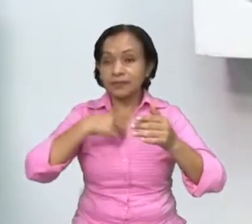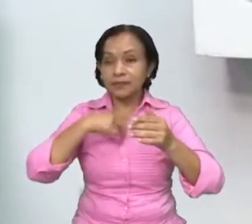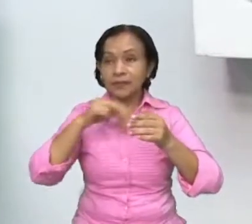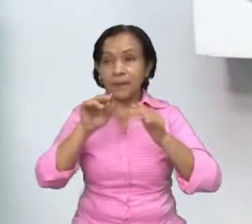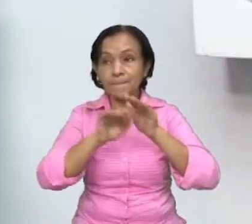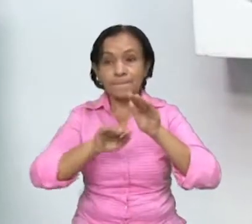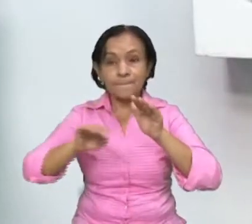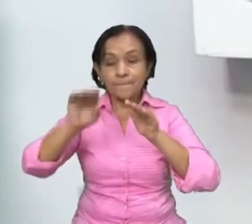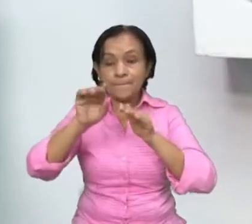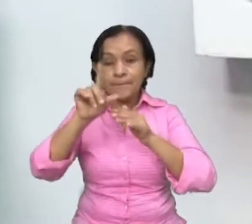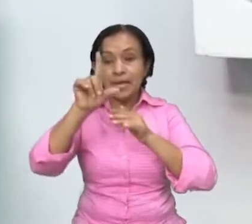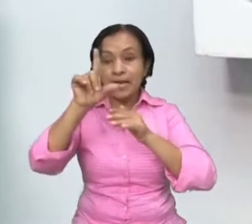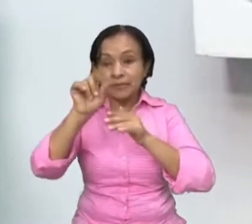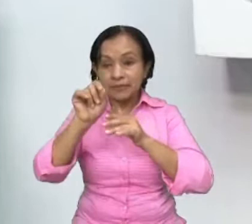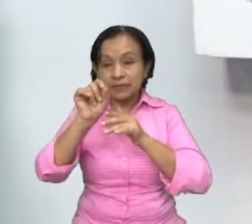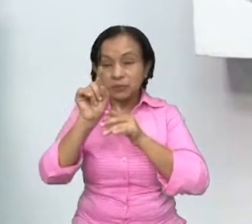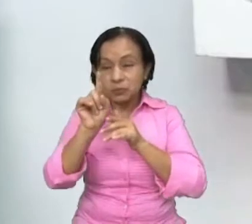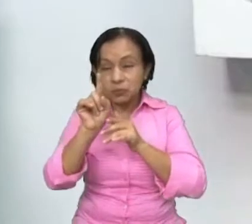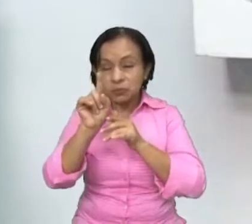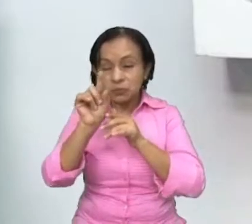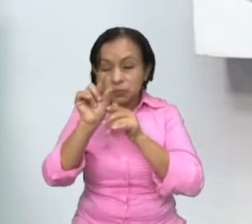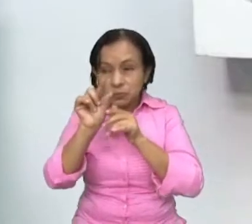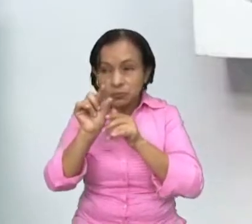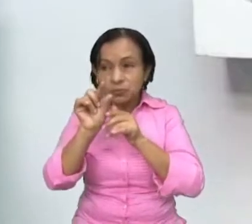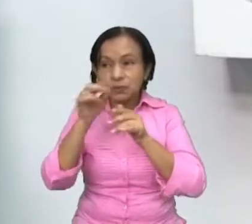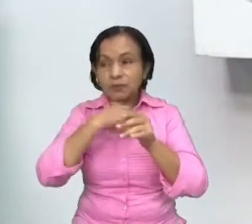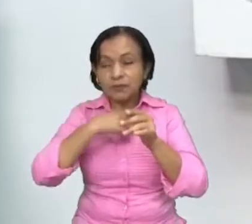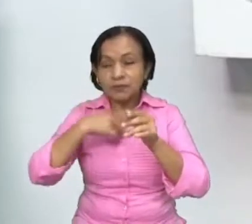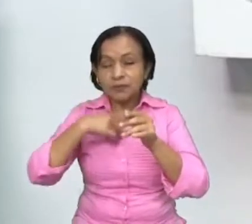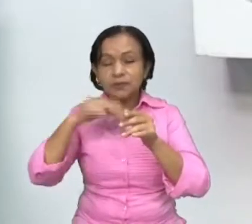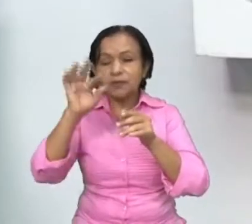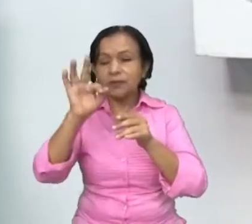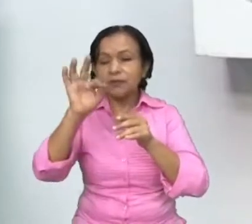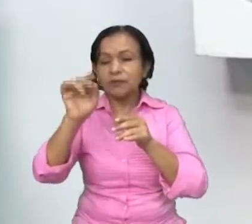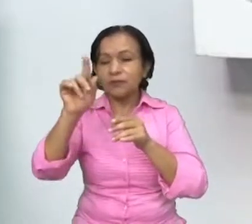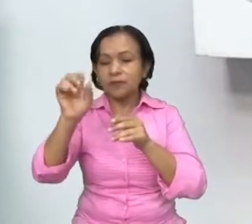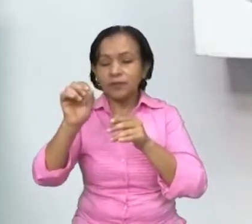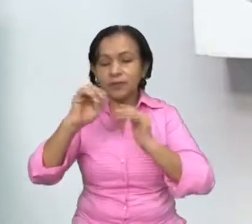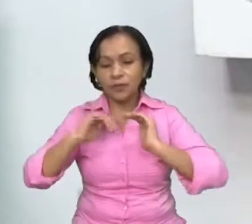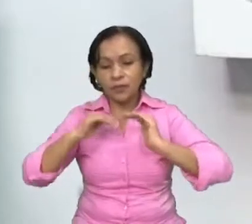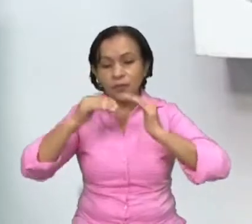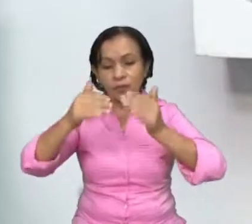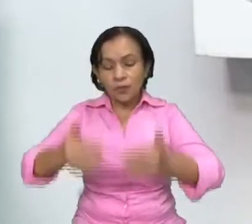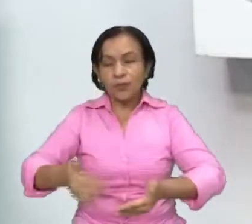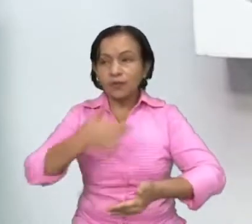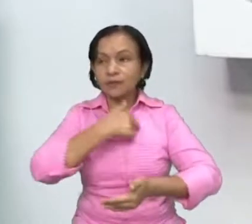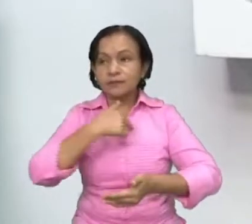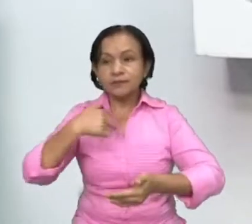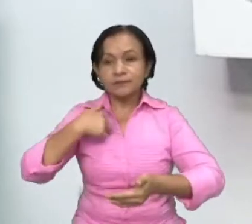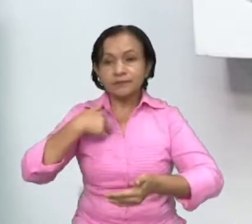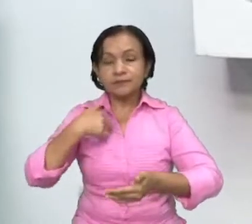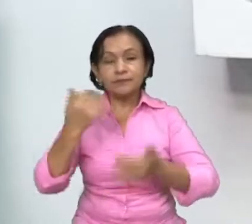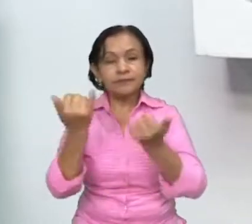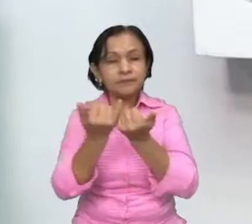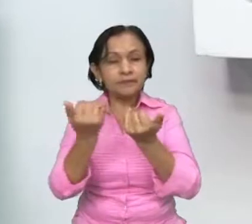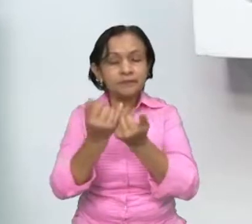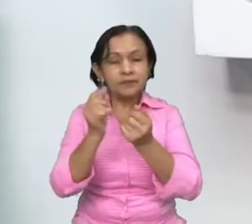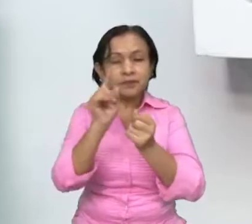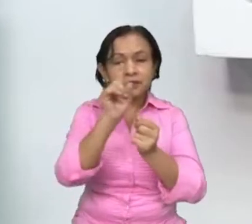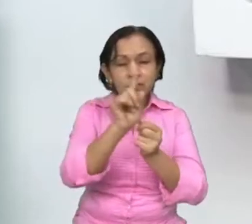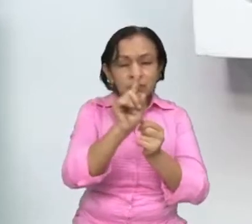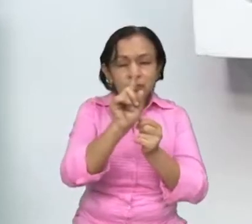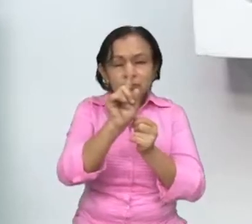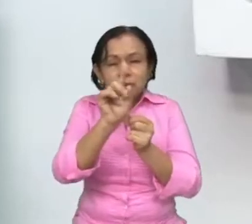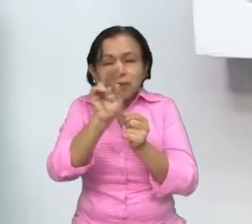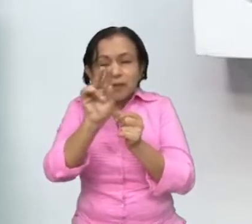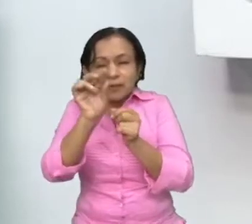son 10 milímetros de diámetro o 1 centímetro. Los fetoscopios que se utilizan en la cirugía fetal tienen el diámetro de 1